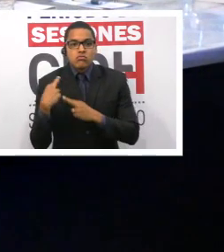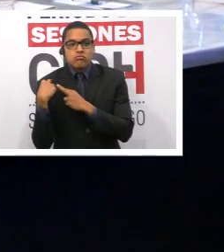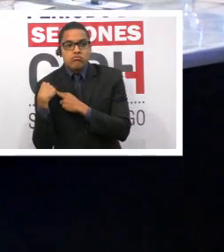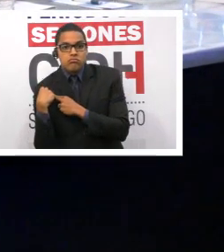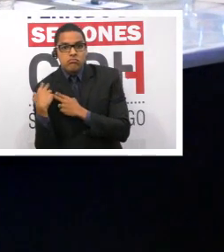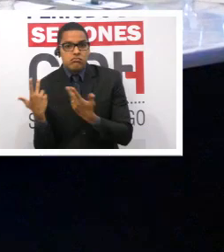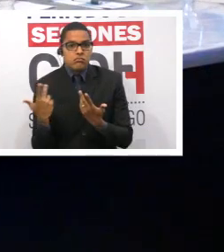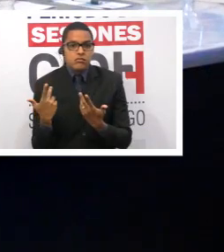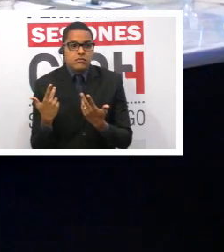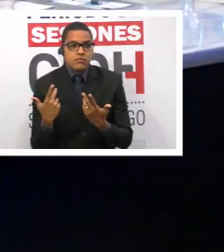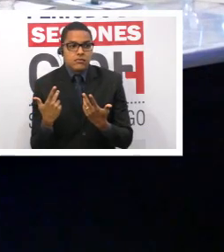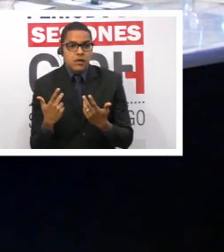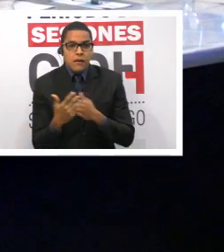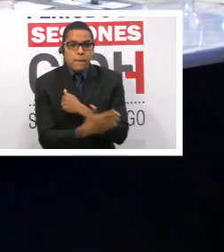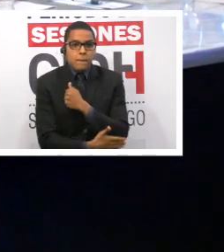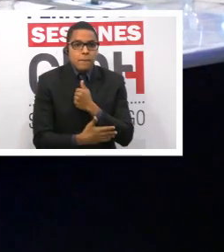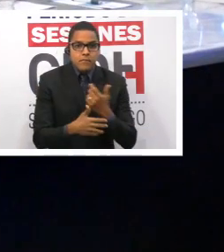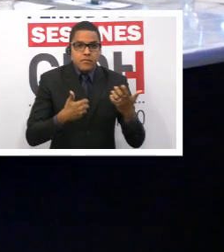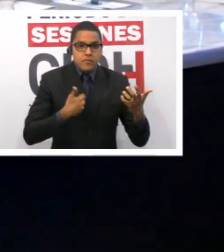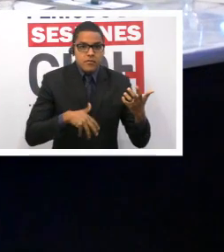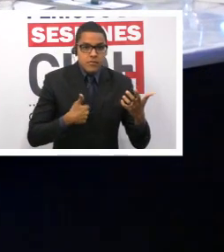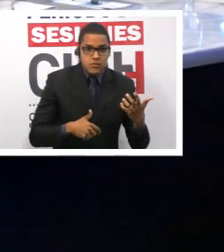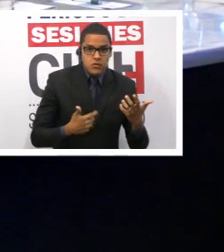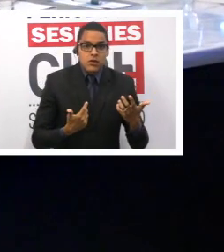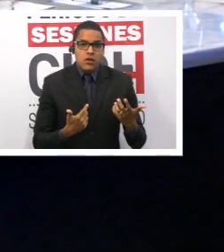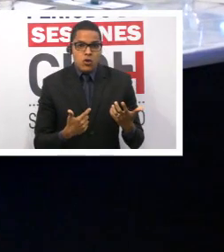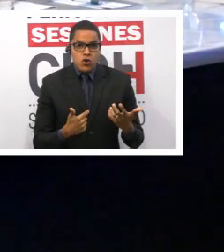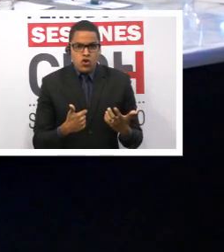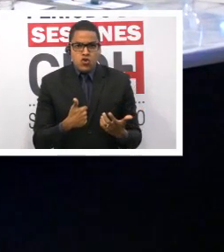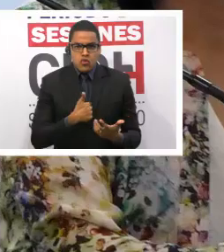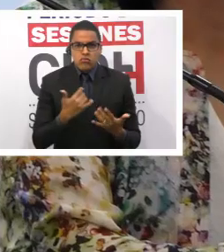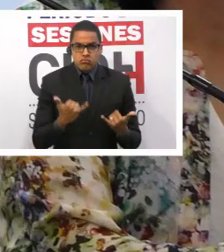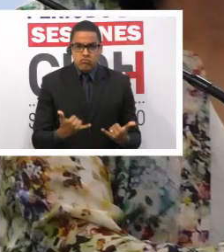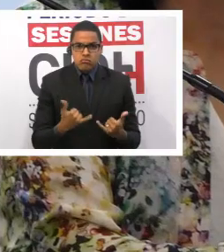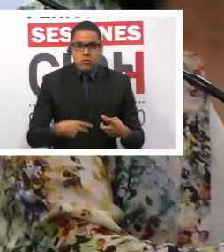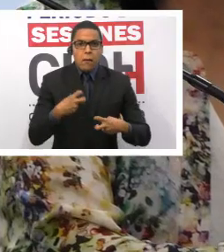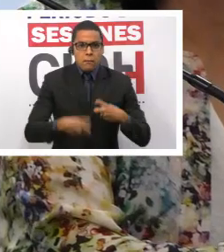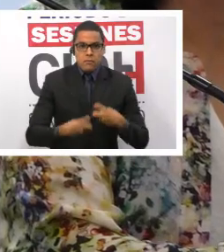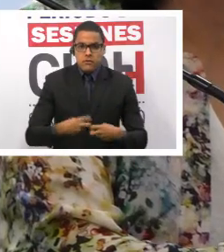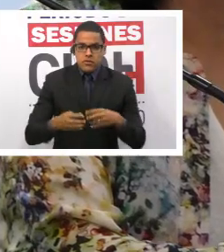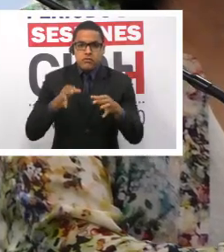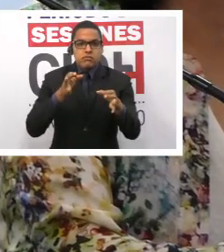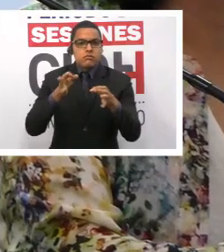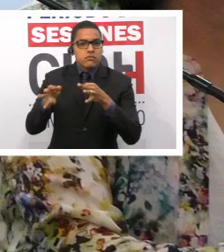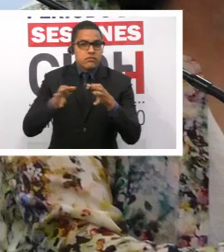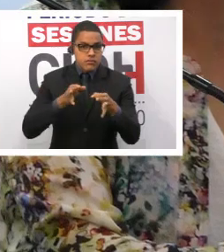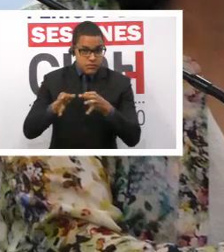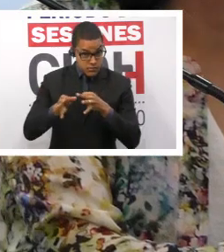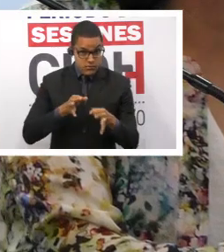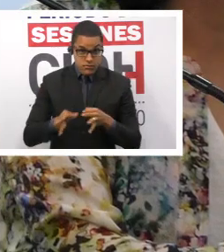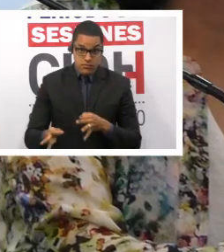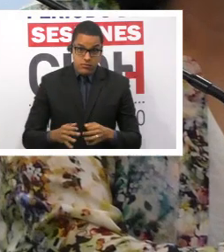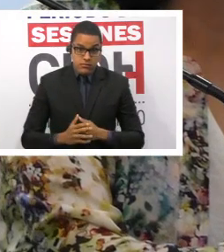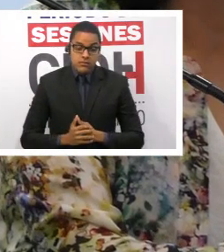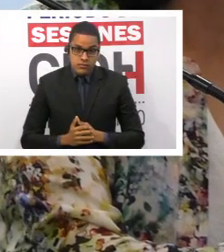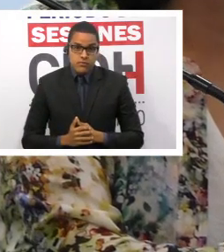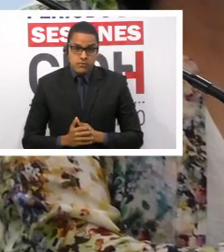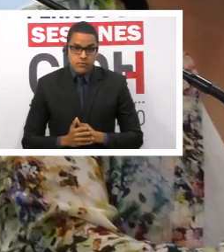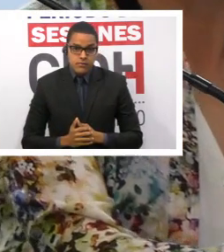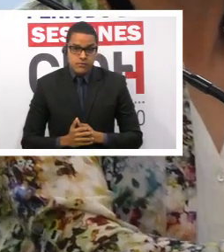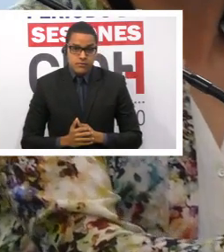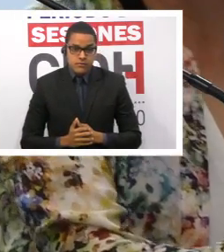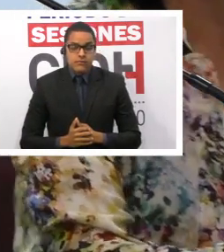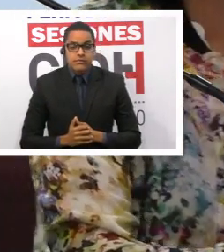voy a decir simplemente dos palabras sobre la práctica judicial latinoamericana en materia de política